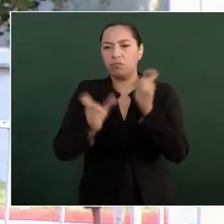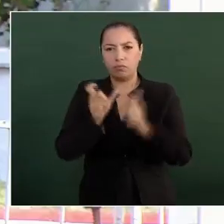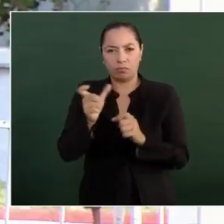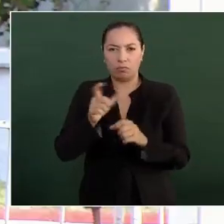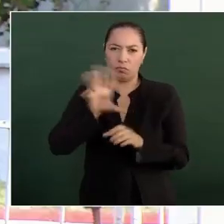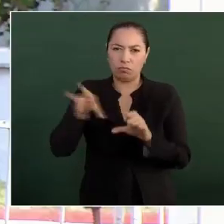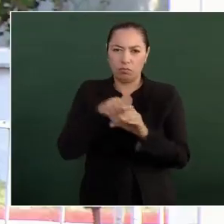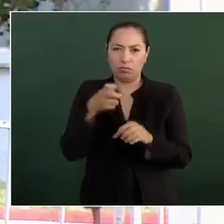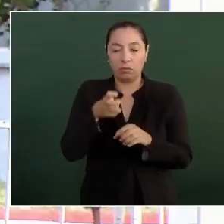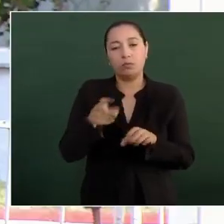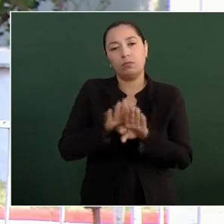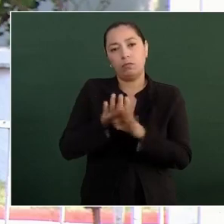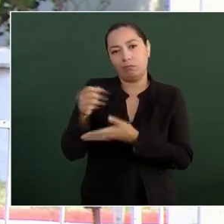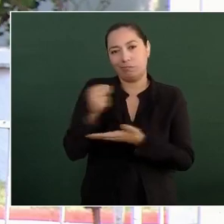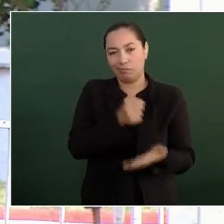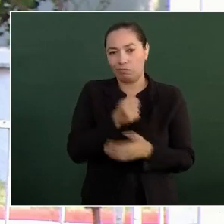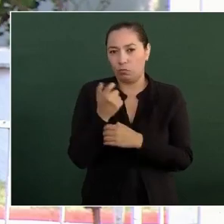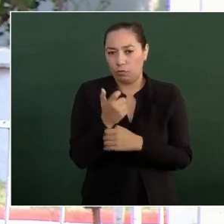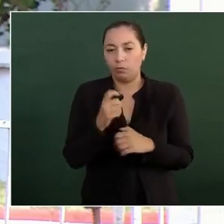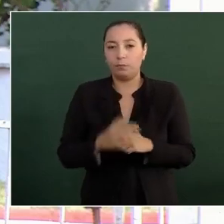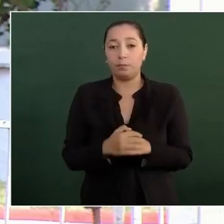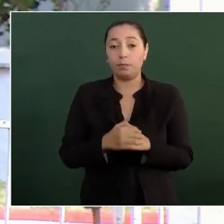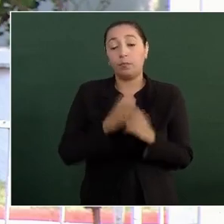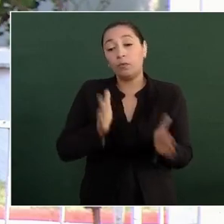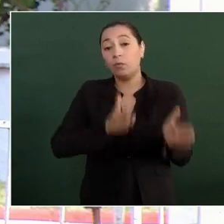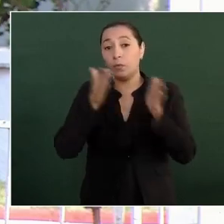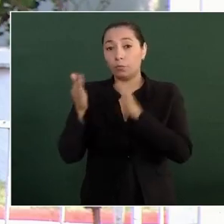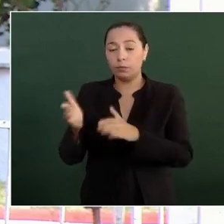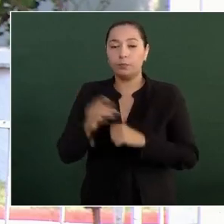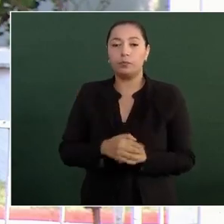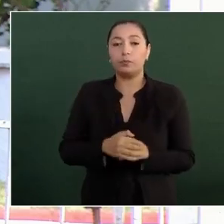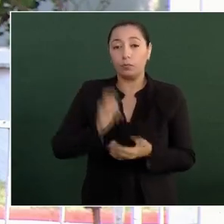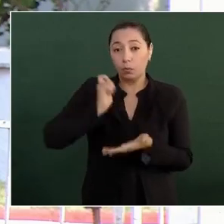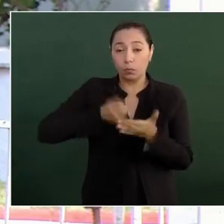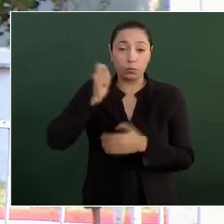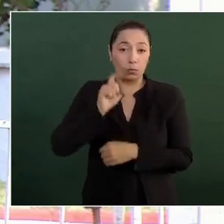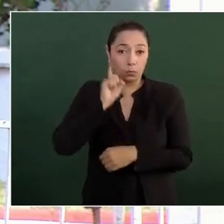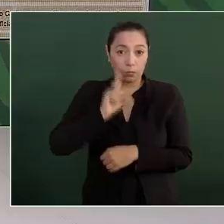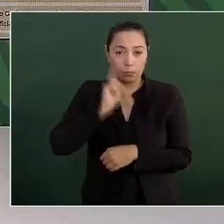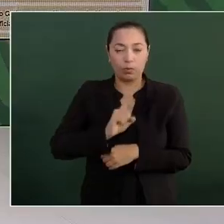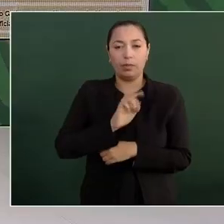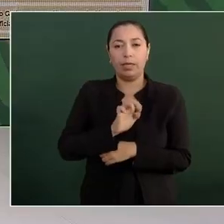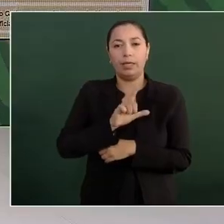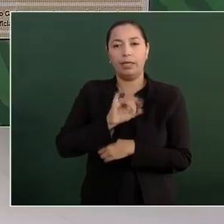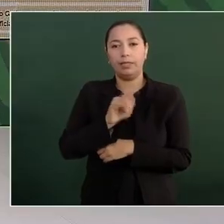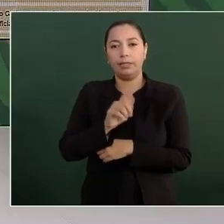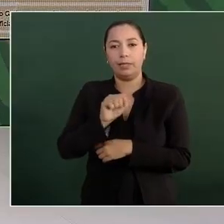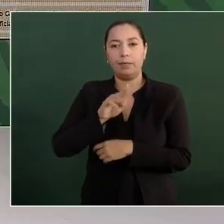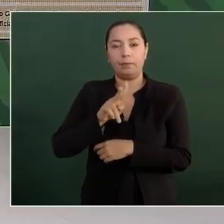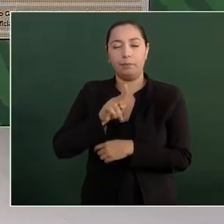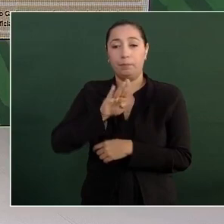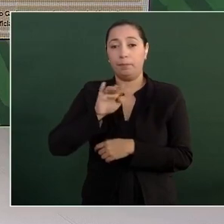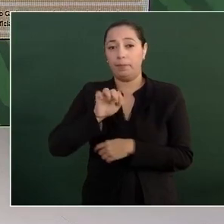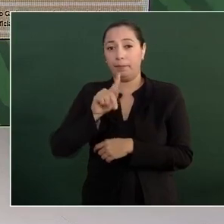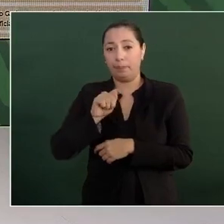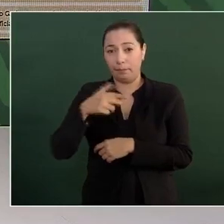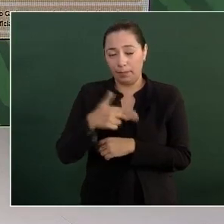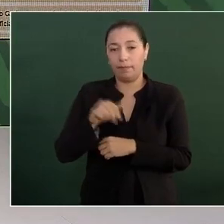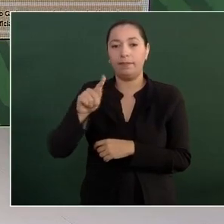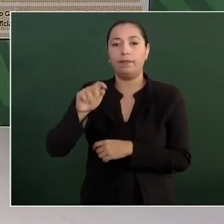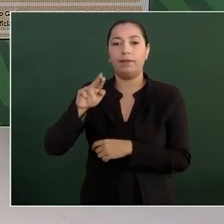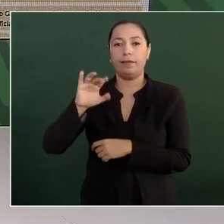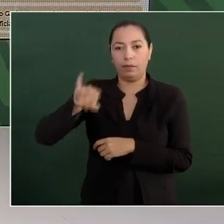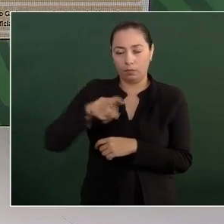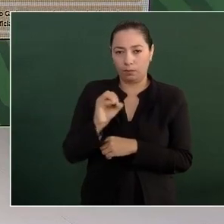presupuestaria. El otro caso es la jueza, adelante, la jueza Elizabeth Trejo Galán, el